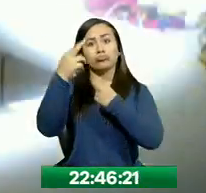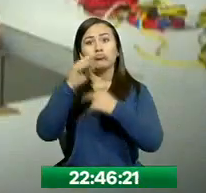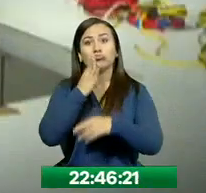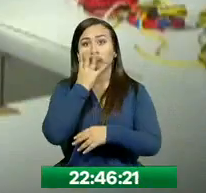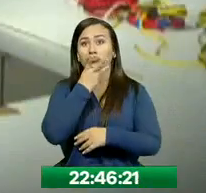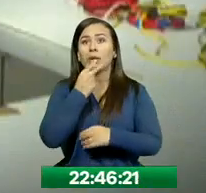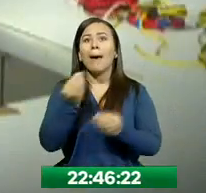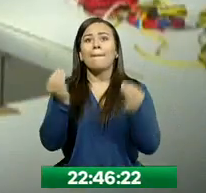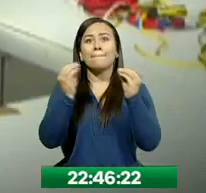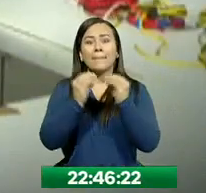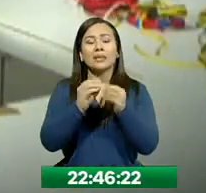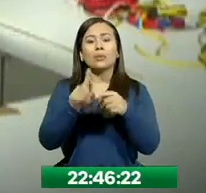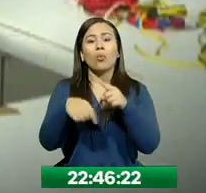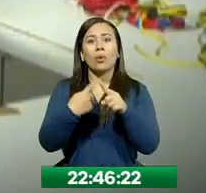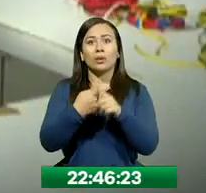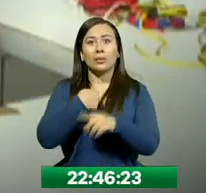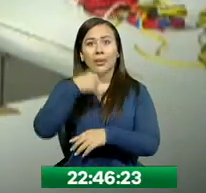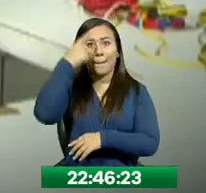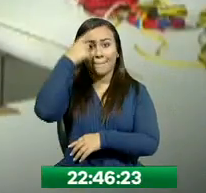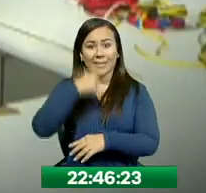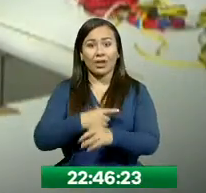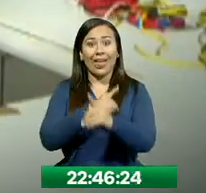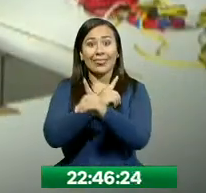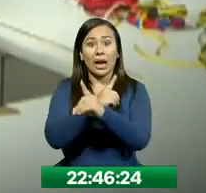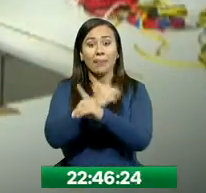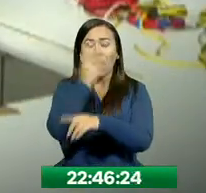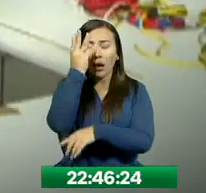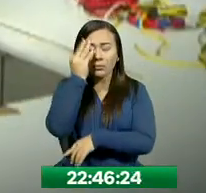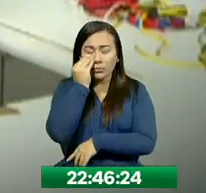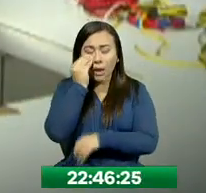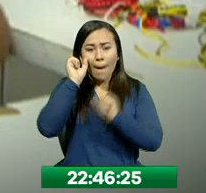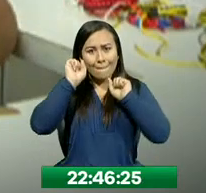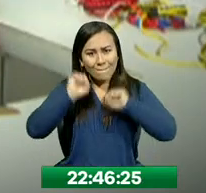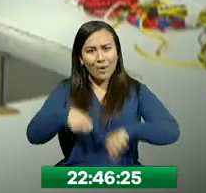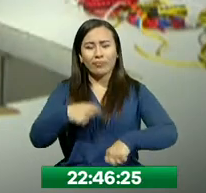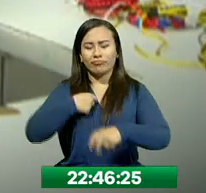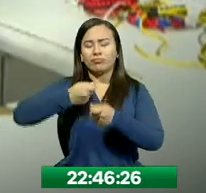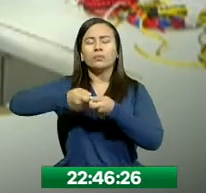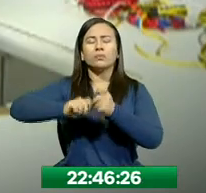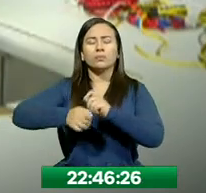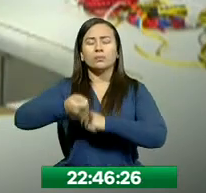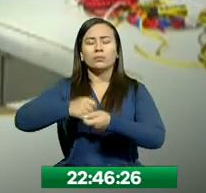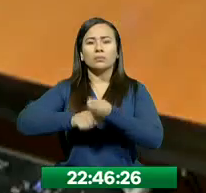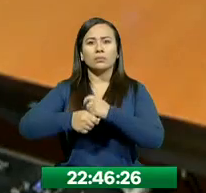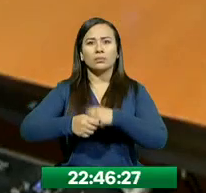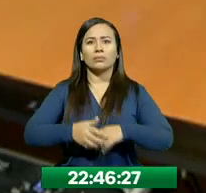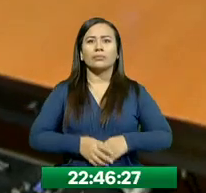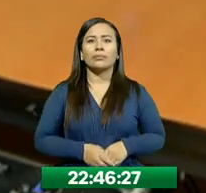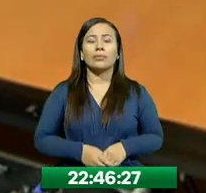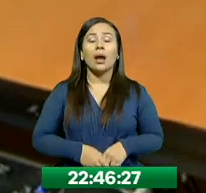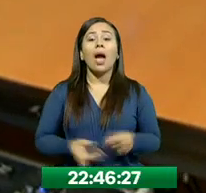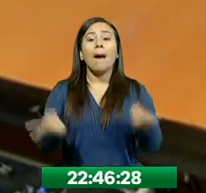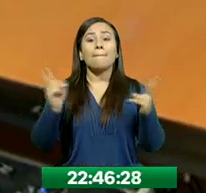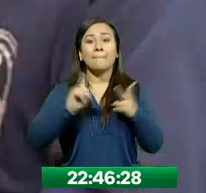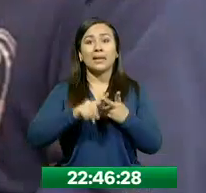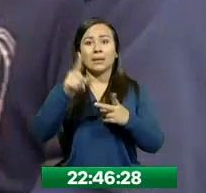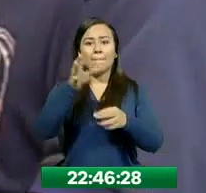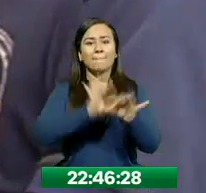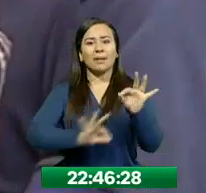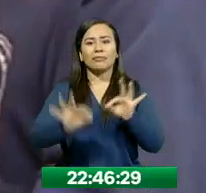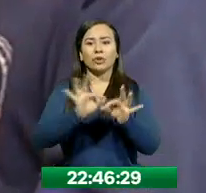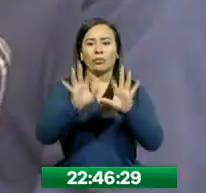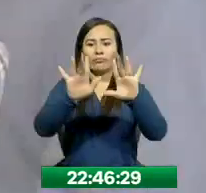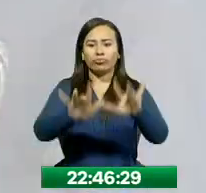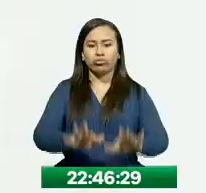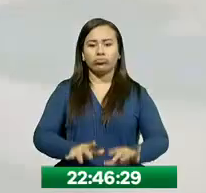y mucho más cuando una persona con discapacidad visual, en este caso, lo está elaborando. Y además perfeccionarse en el